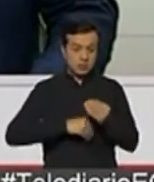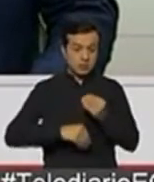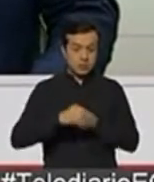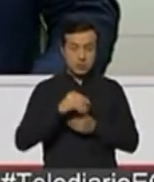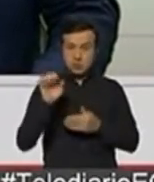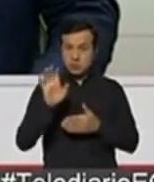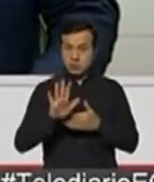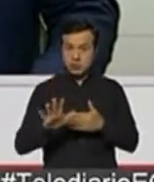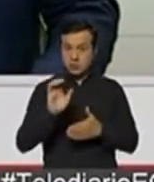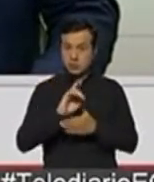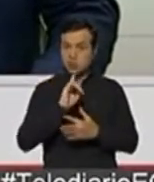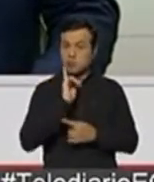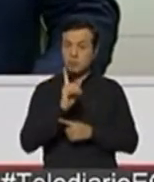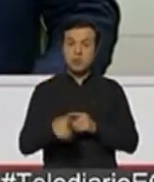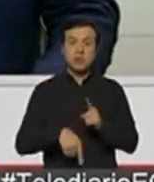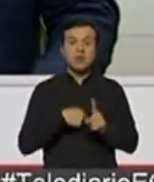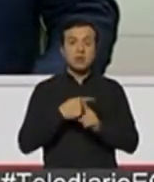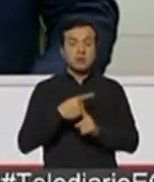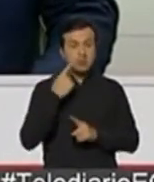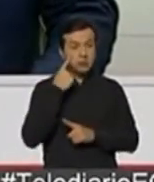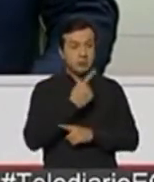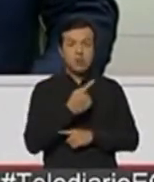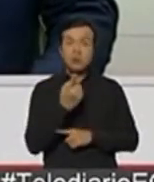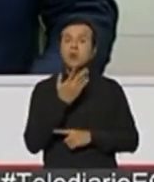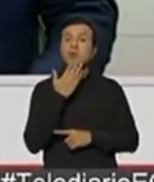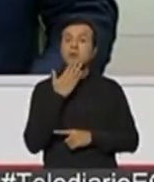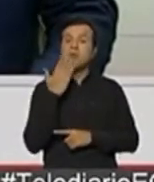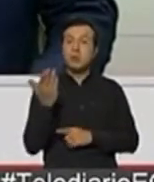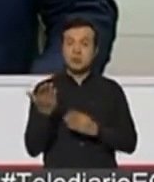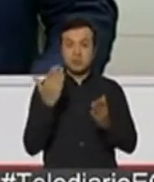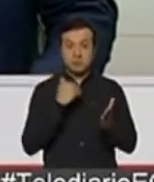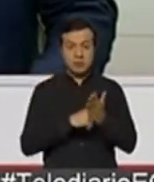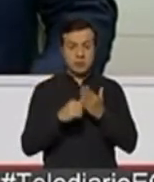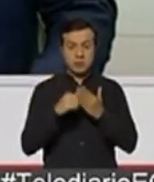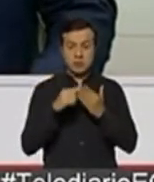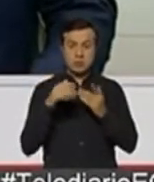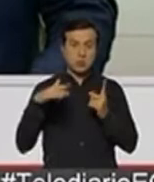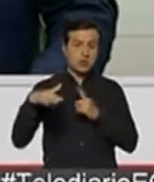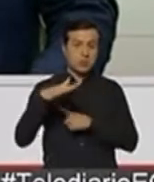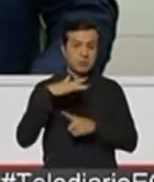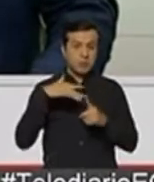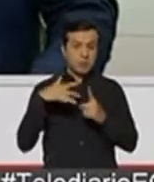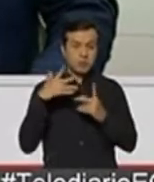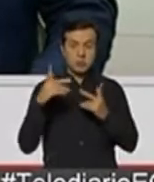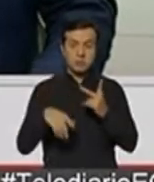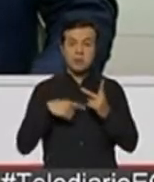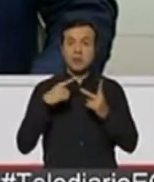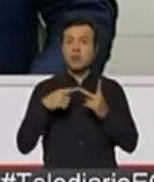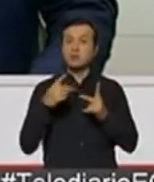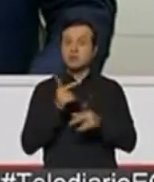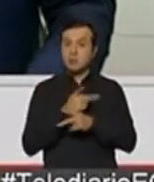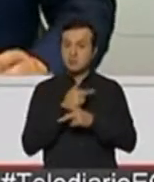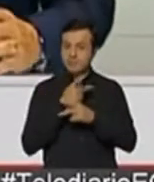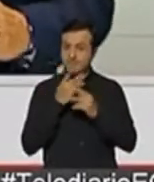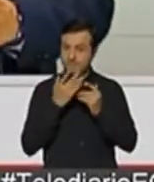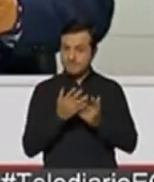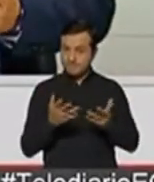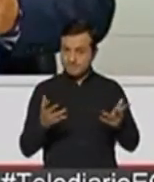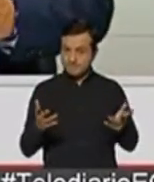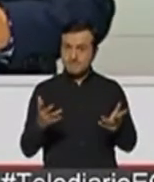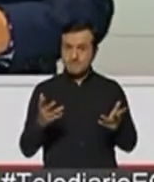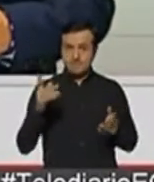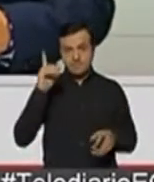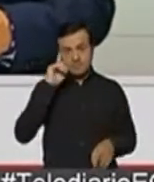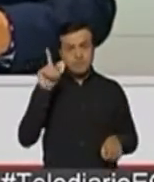del Ecuador y adicionalmente también en convergencia con el Ministerio del Ambiente y con el sector productivo, un